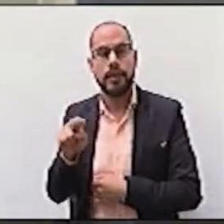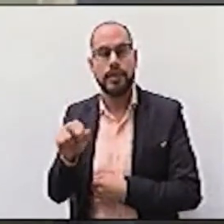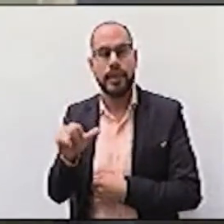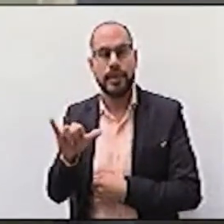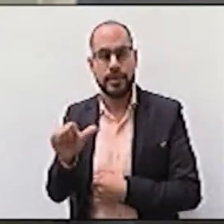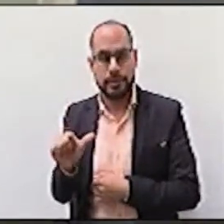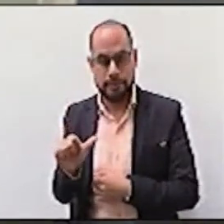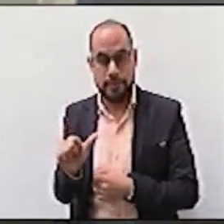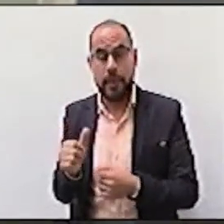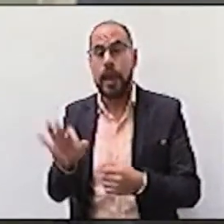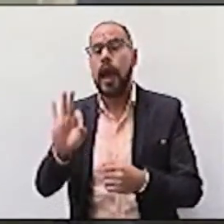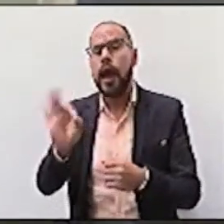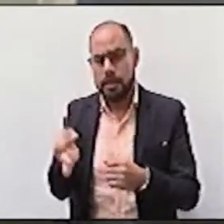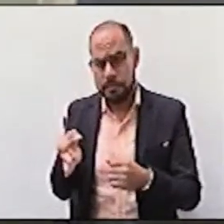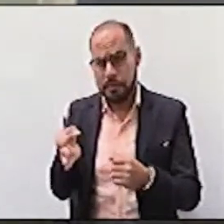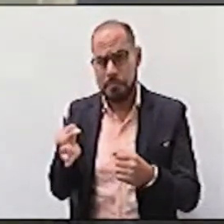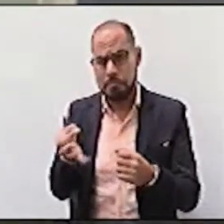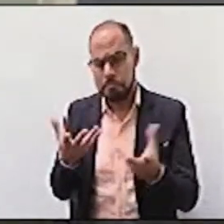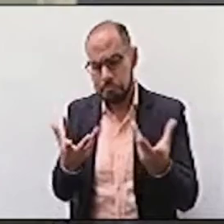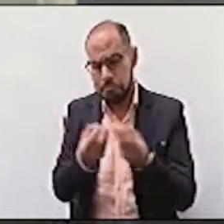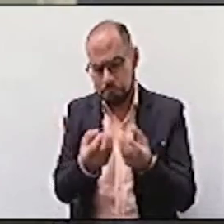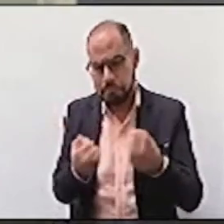Accedimos y allí el